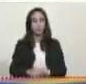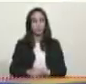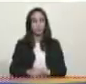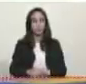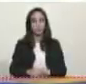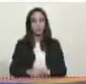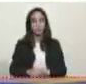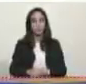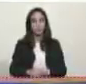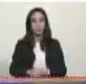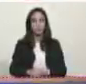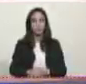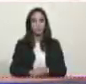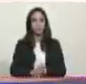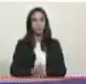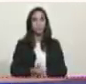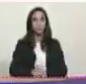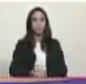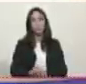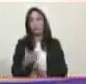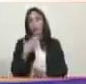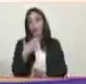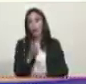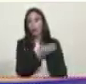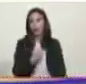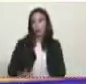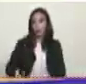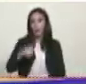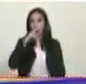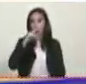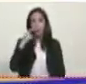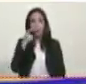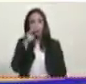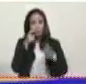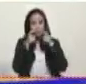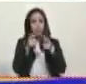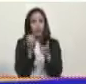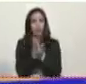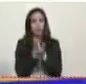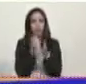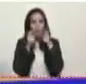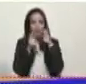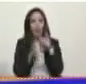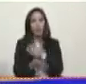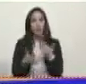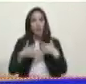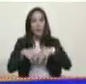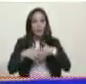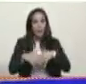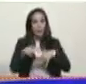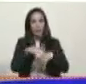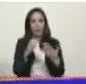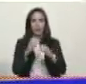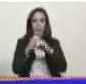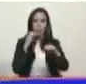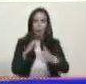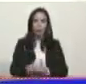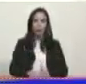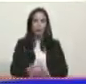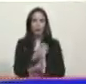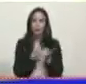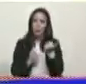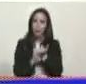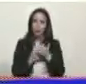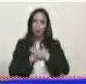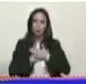el tema del transporte. Gracias a nuestro presidente Maduro, que ha estado muy pendiente del sector transporte, que ha estado muy pendiente de nuestro pueblo,